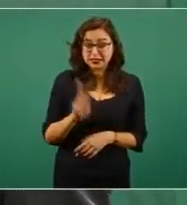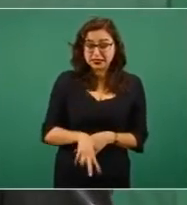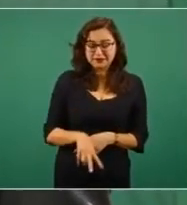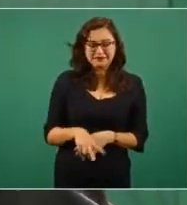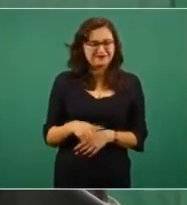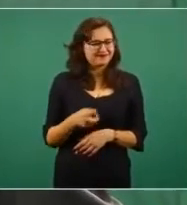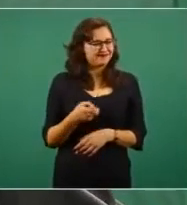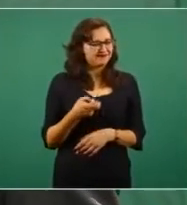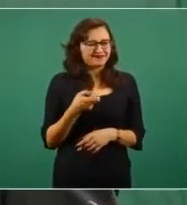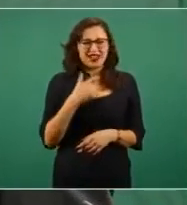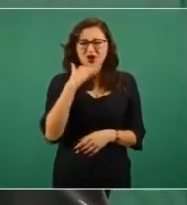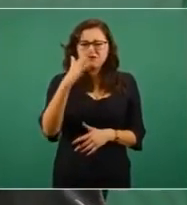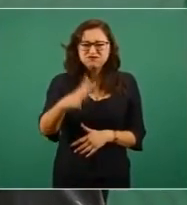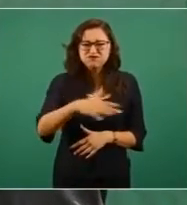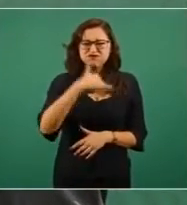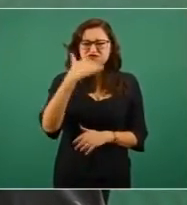dio al traste con todo.